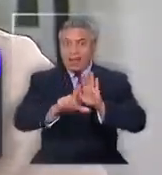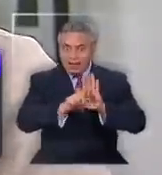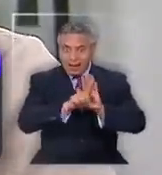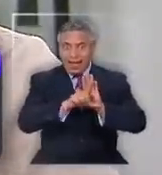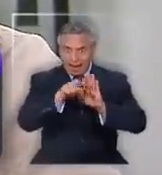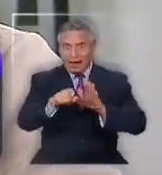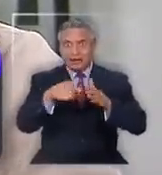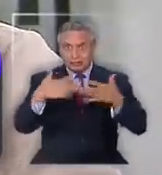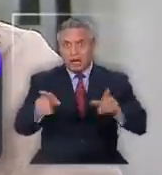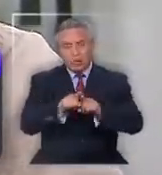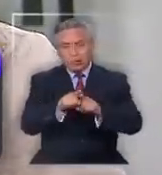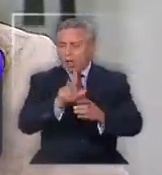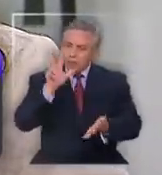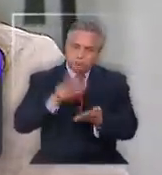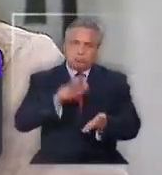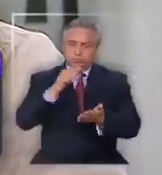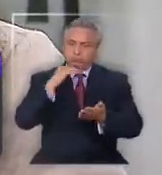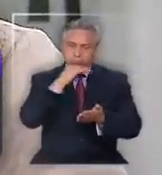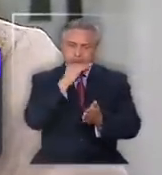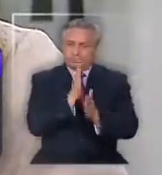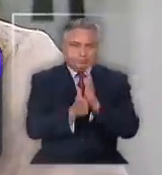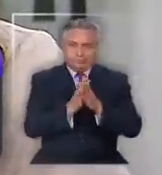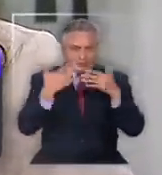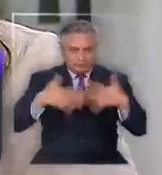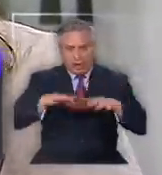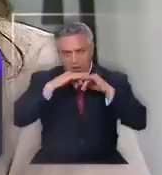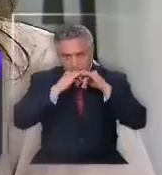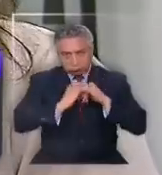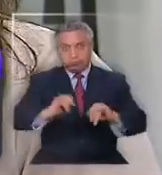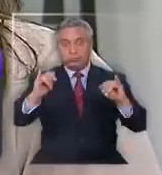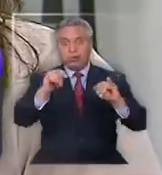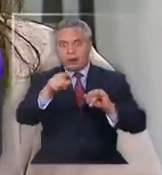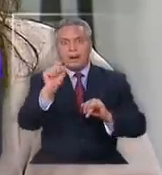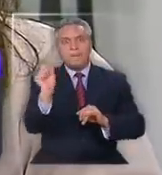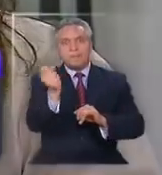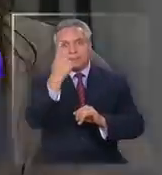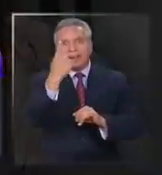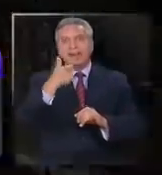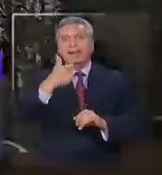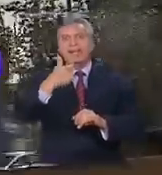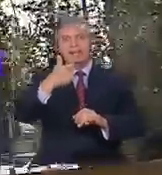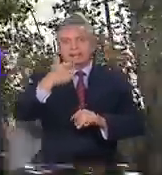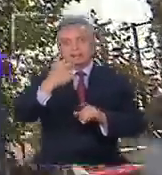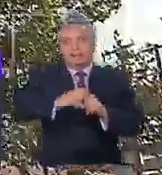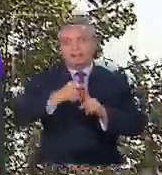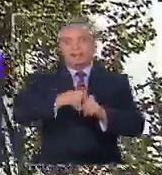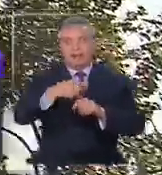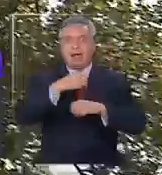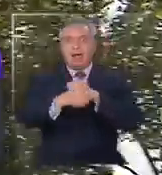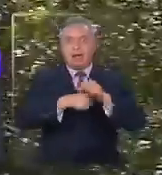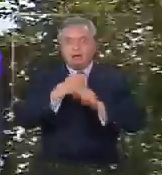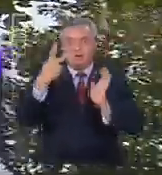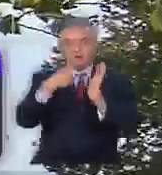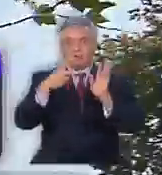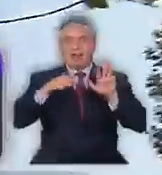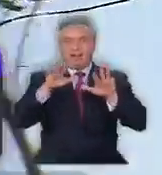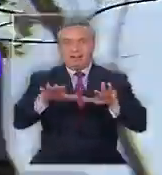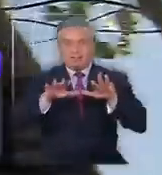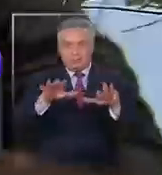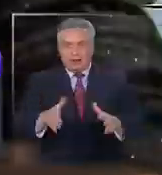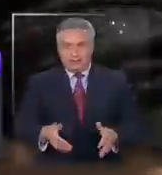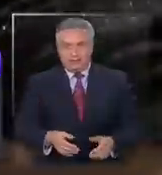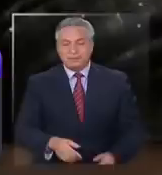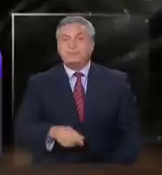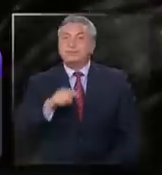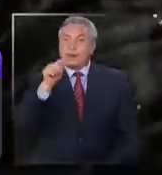y digamos publicada o ya en funcionamiento el primer semestre del año 2019. Eso permitiría que la violencia en el pololeo pudiera